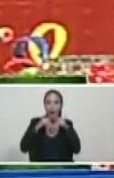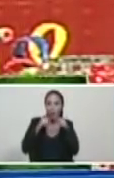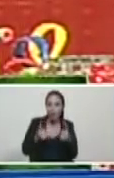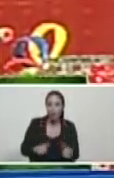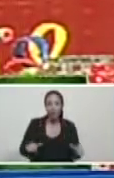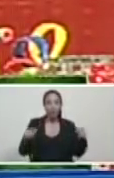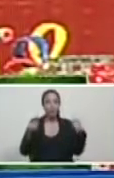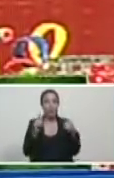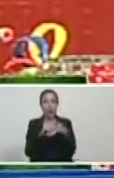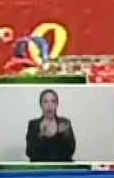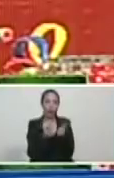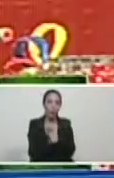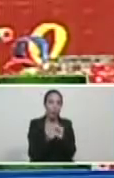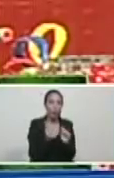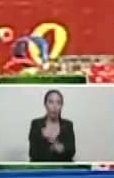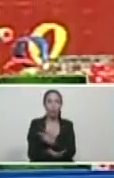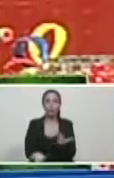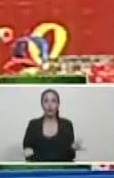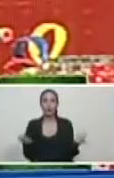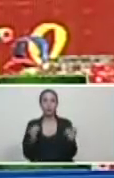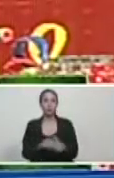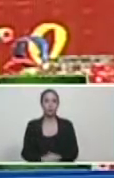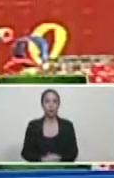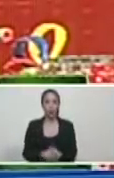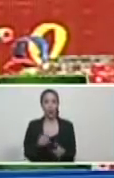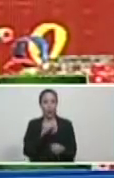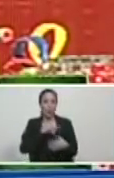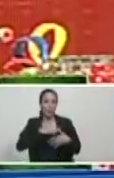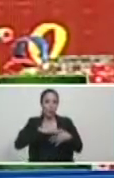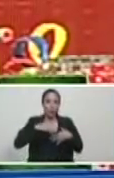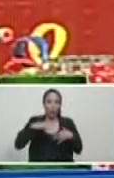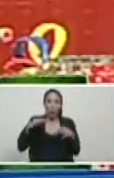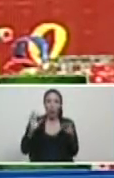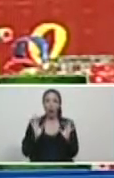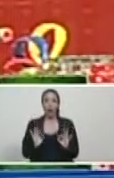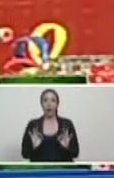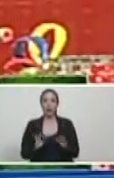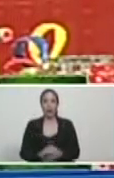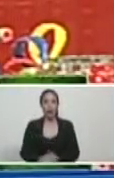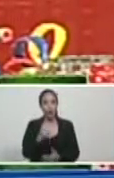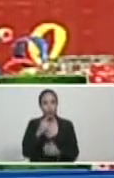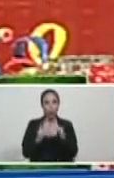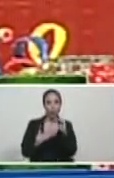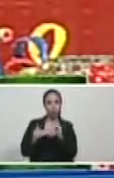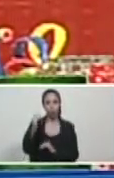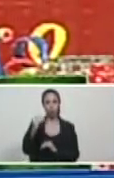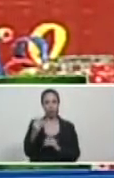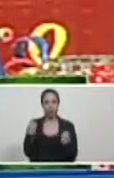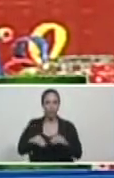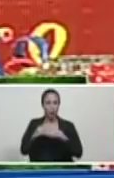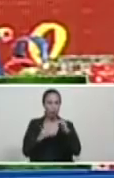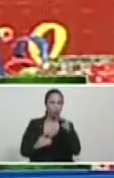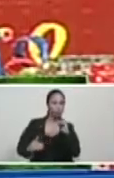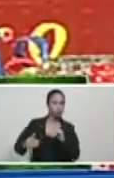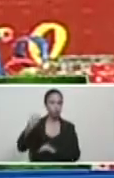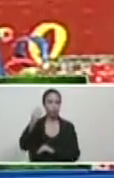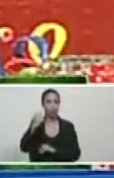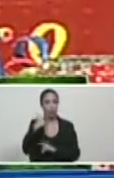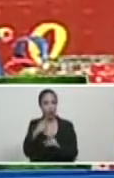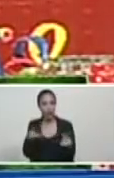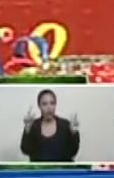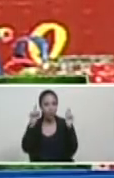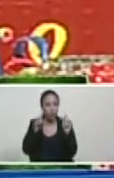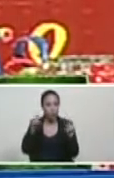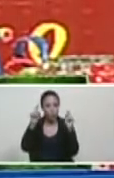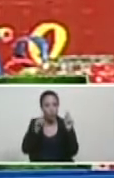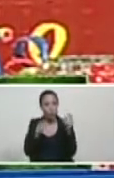campo deportivo, en el campo espiritual, ¿qué es lo que hay que potenciar para lograr sembrar la